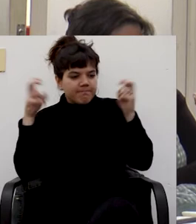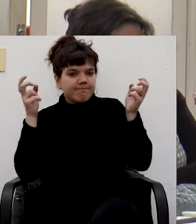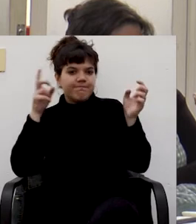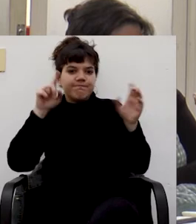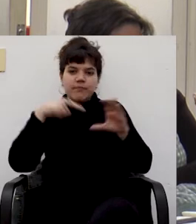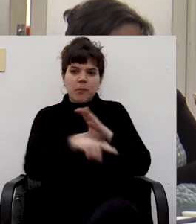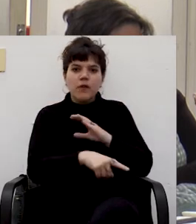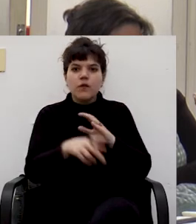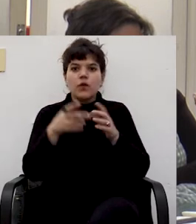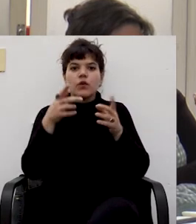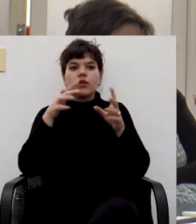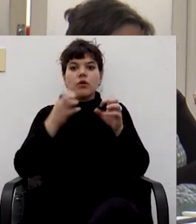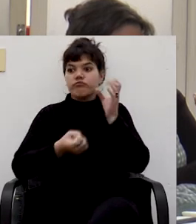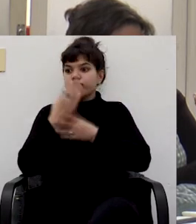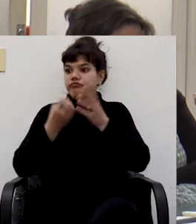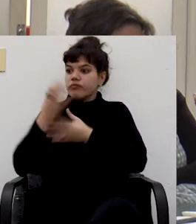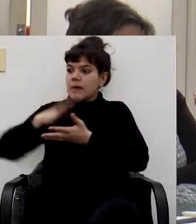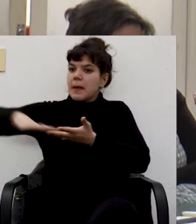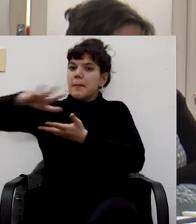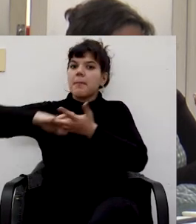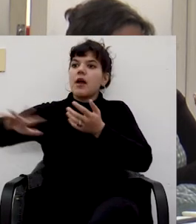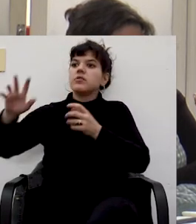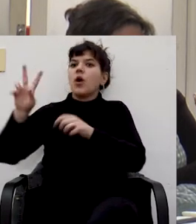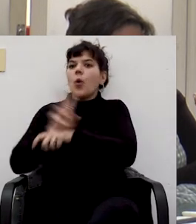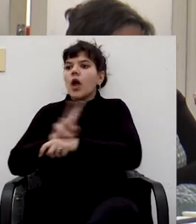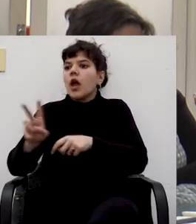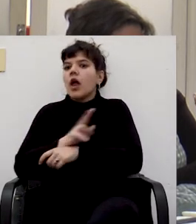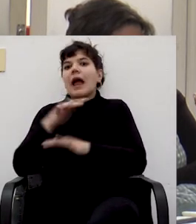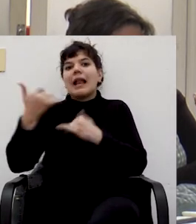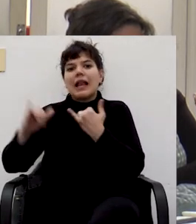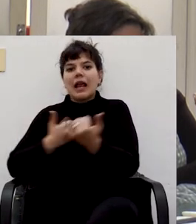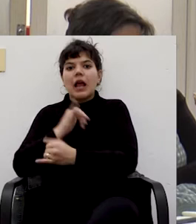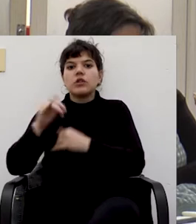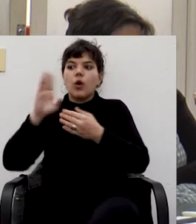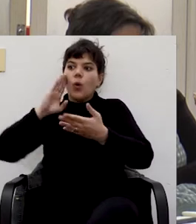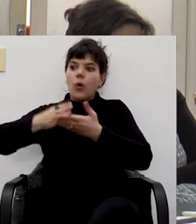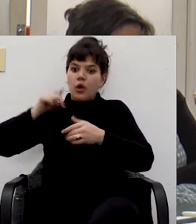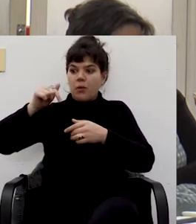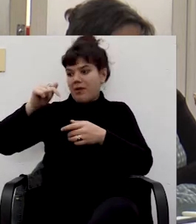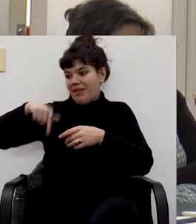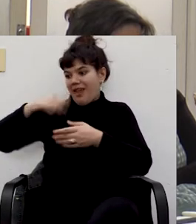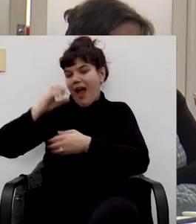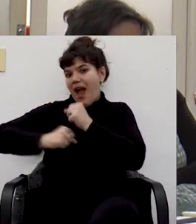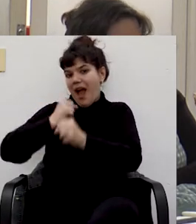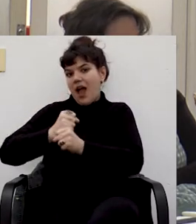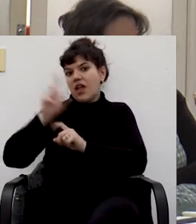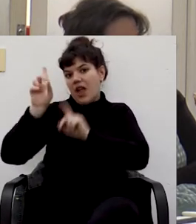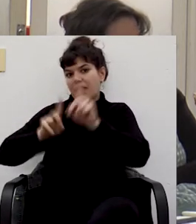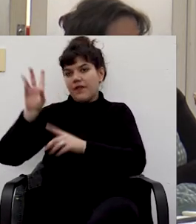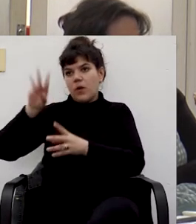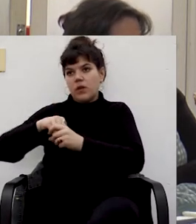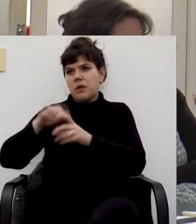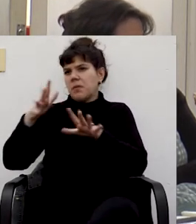generado muchos espacios de cuidado y de recreación en el último año dentro de la universidad, ¿no? Creo que fueron, creo que casi